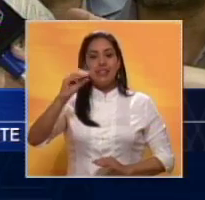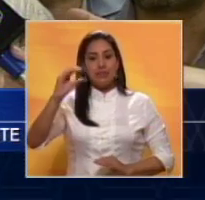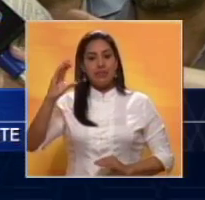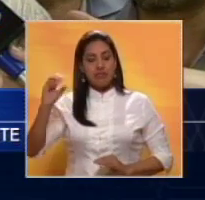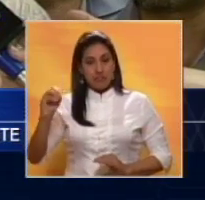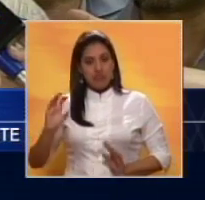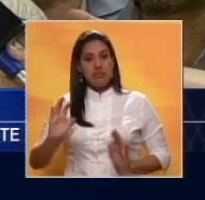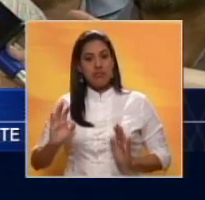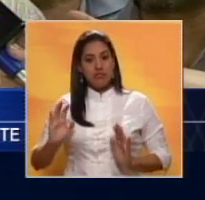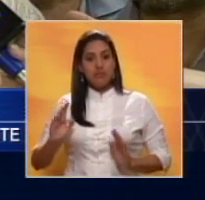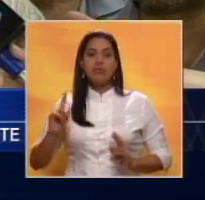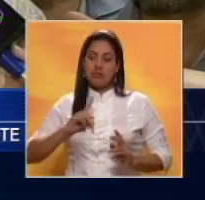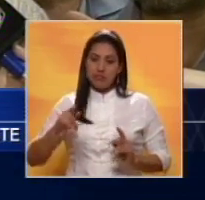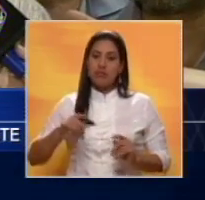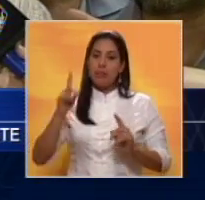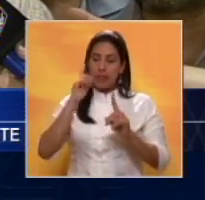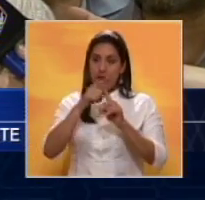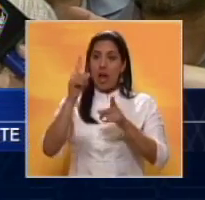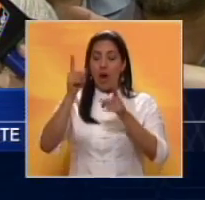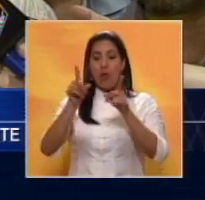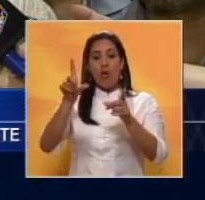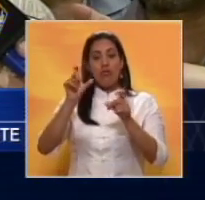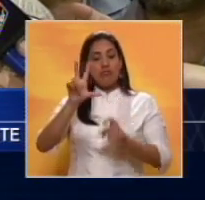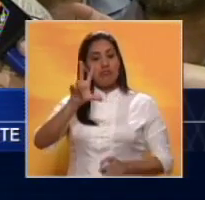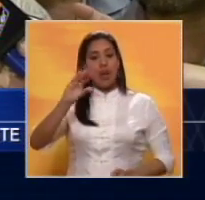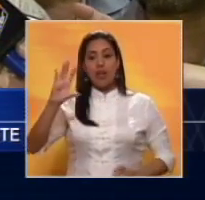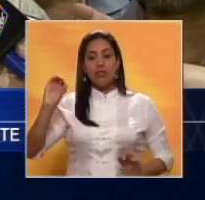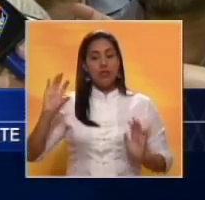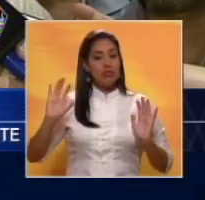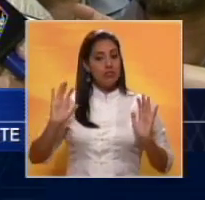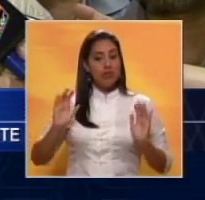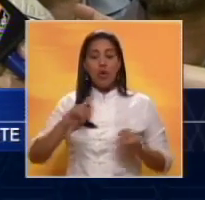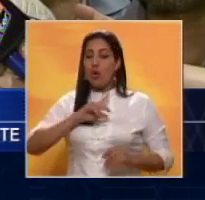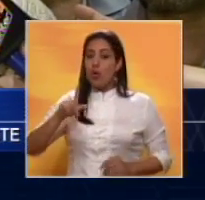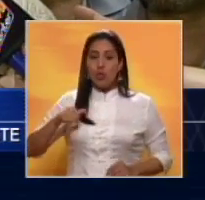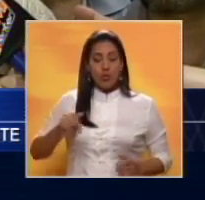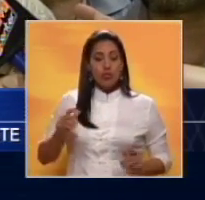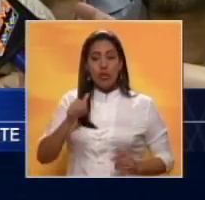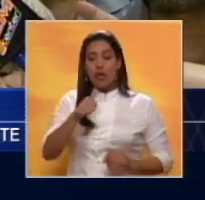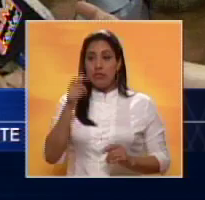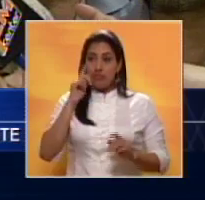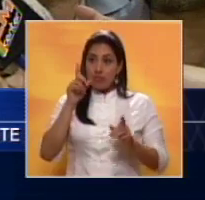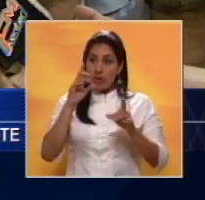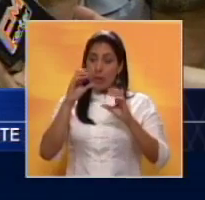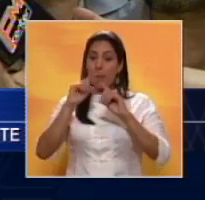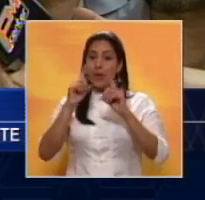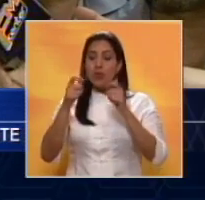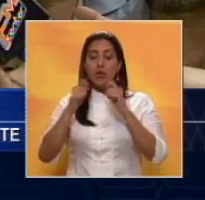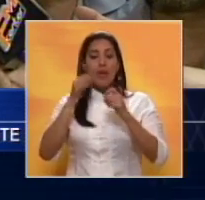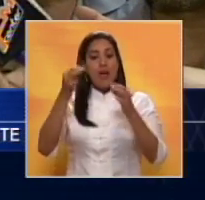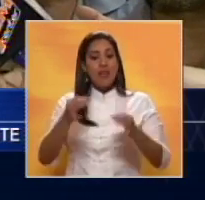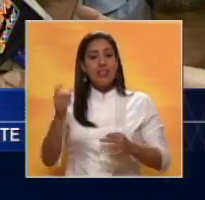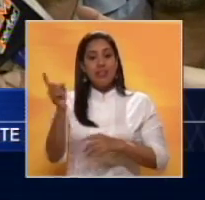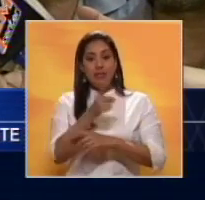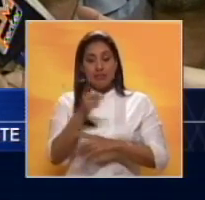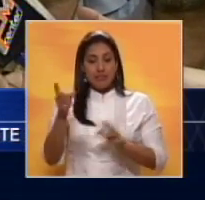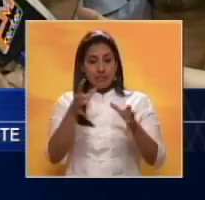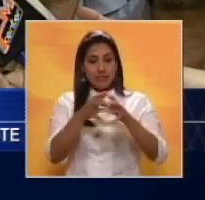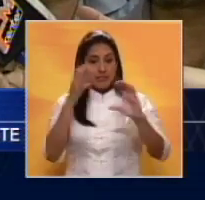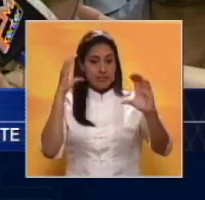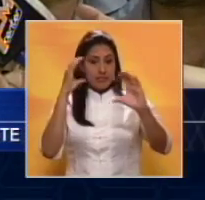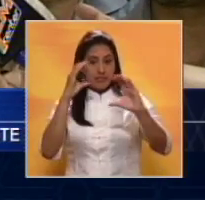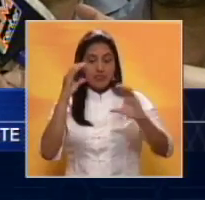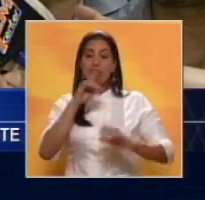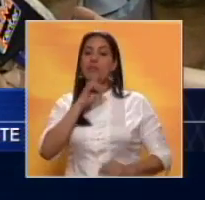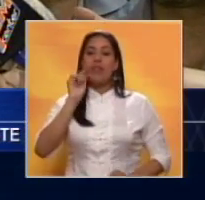eso hay líneas que están cobrando 300 bolívares. De hecho, nosotros cada vez que los medios nos preguntan decimos que el pasaje para el sector